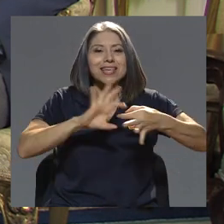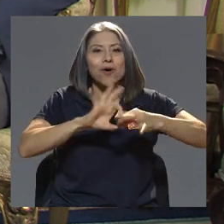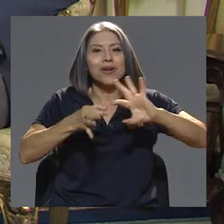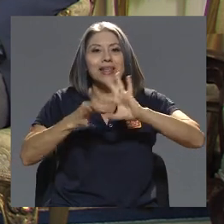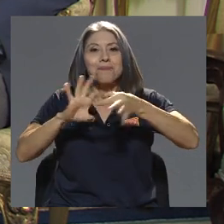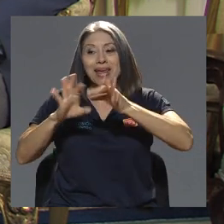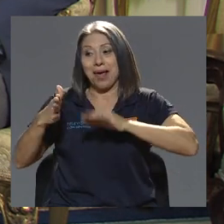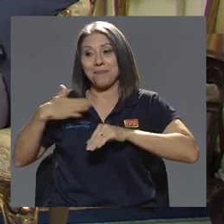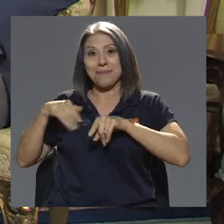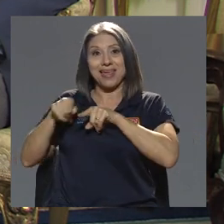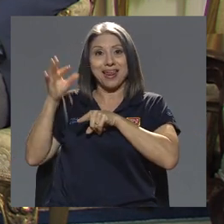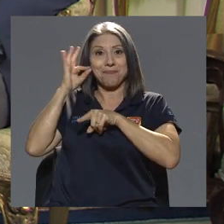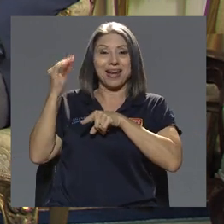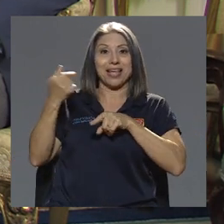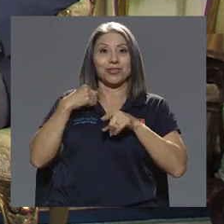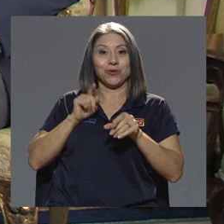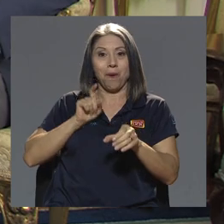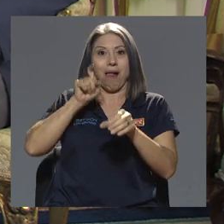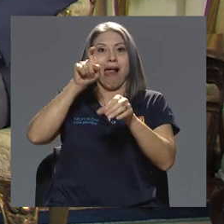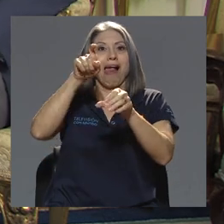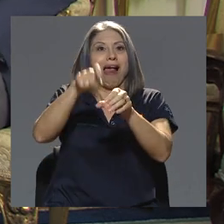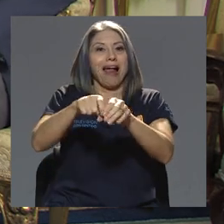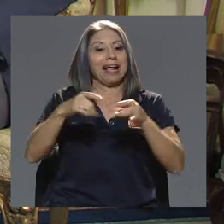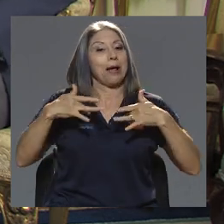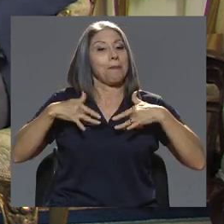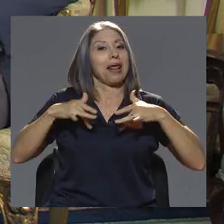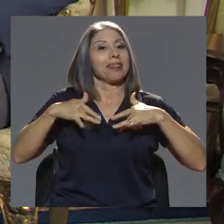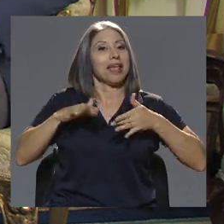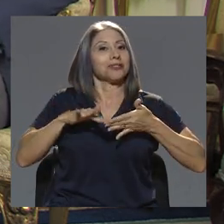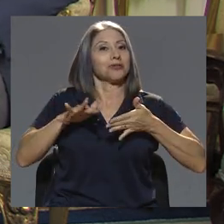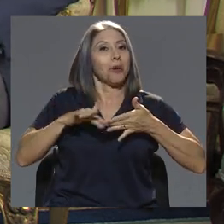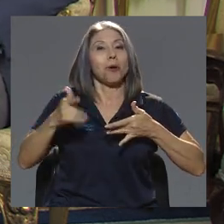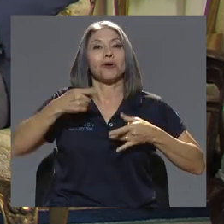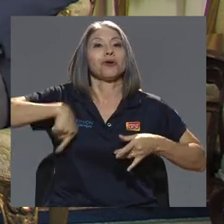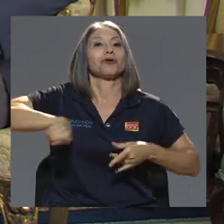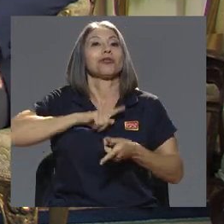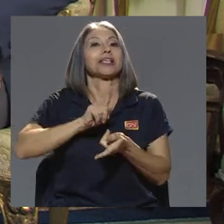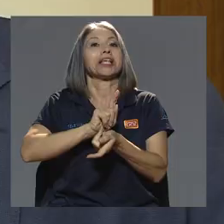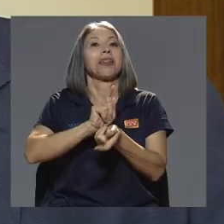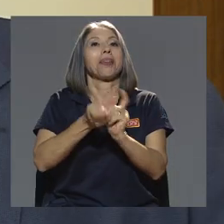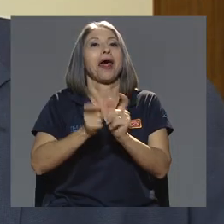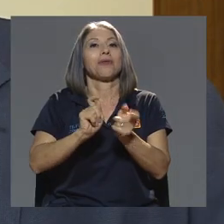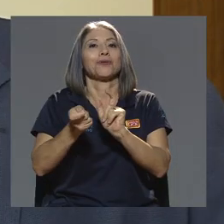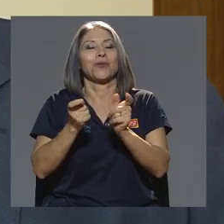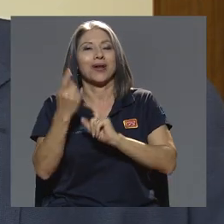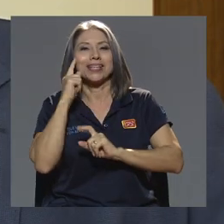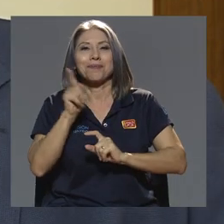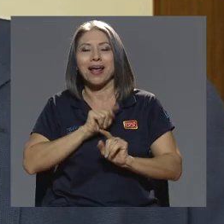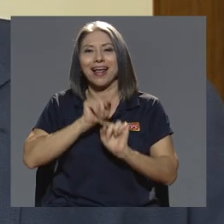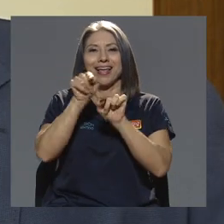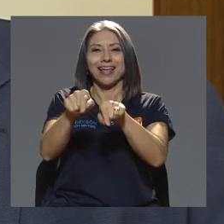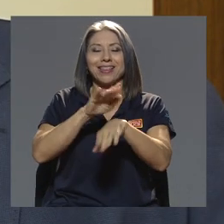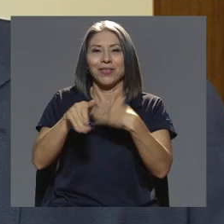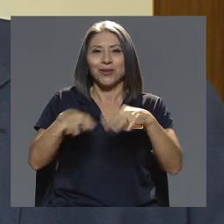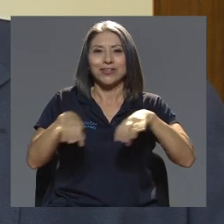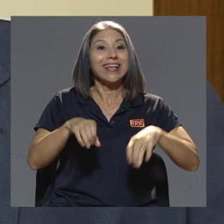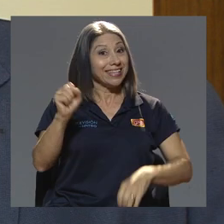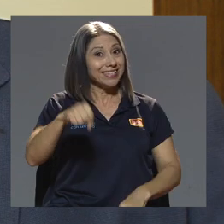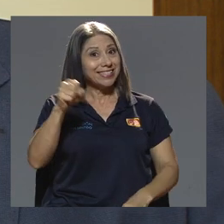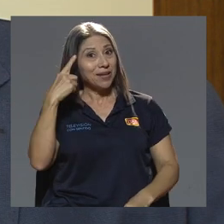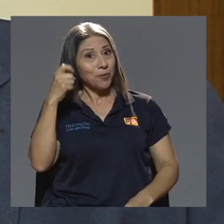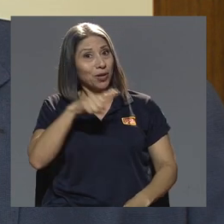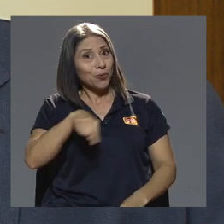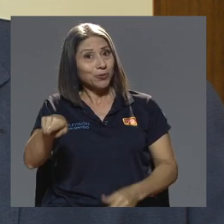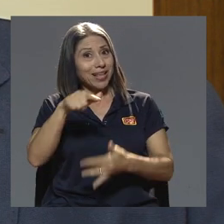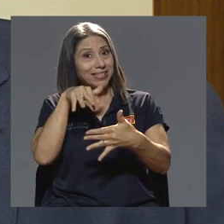colamos con el pretexto de ser sus traductoras para poder estar durante todos los eventos. Sí, porque usted estudió en una escuela bilingüe